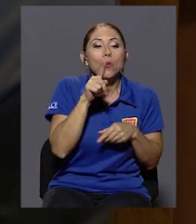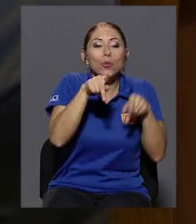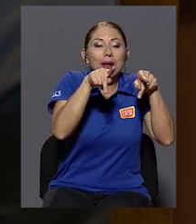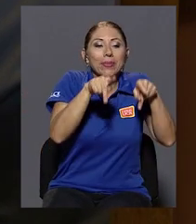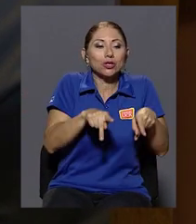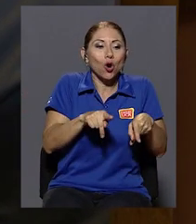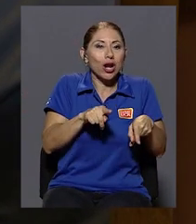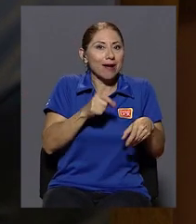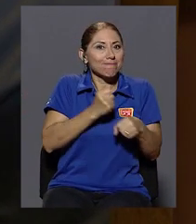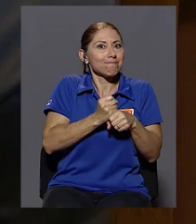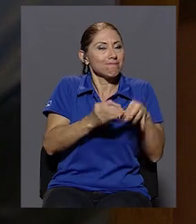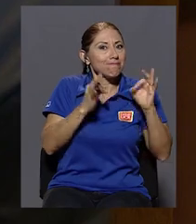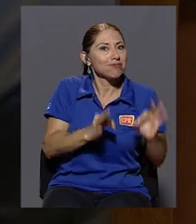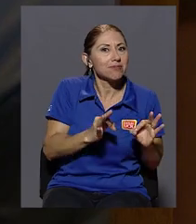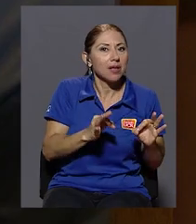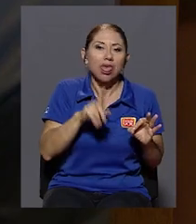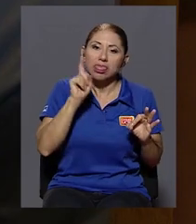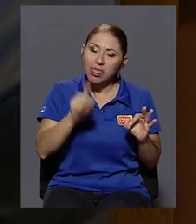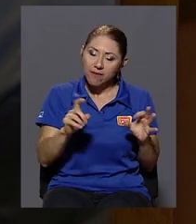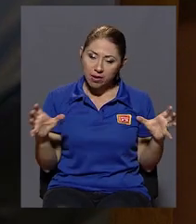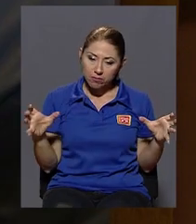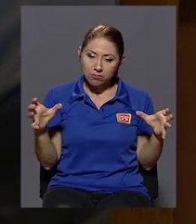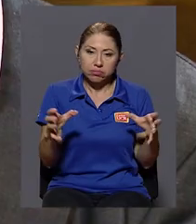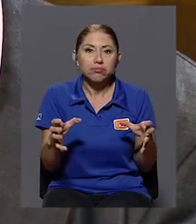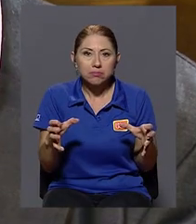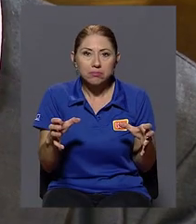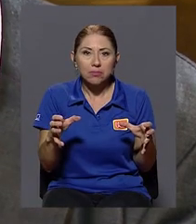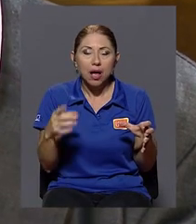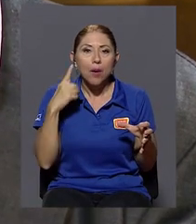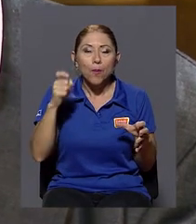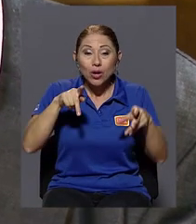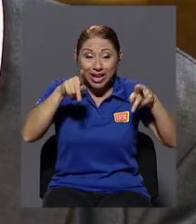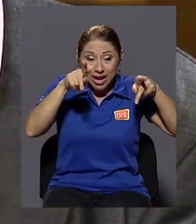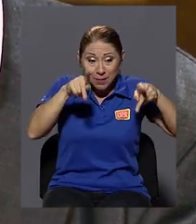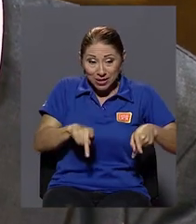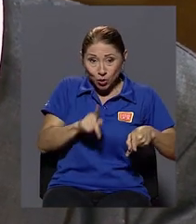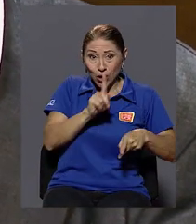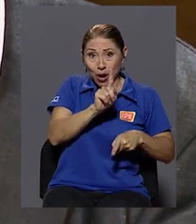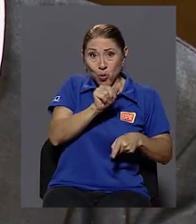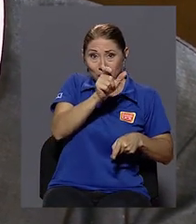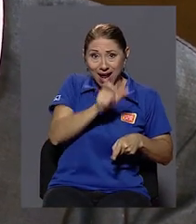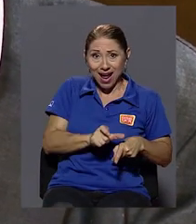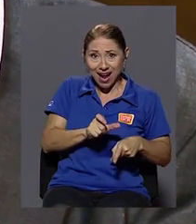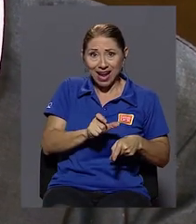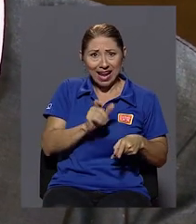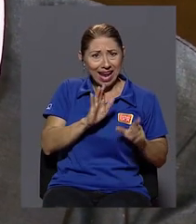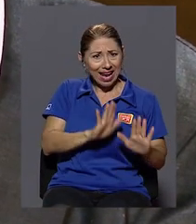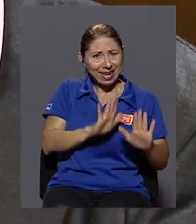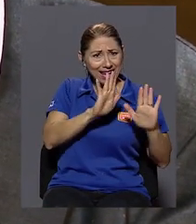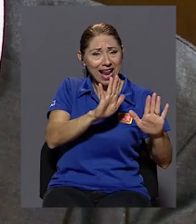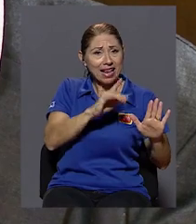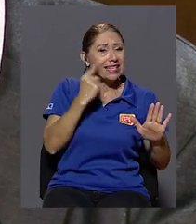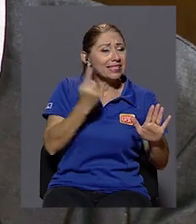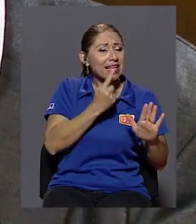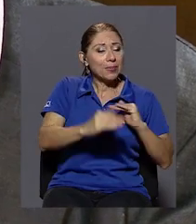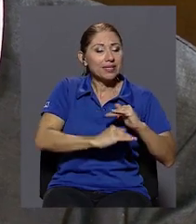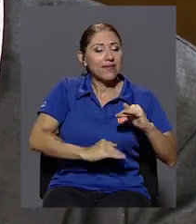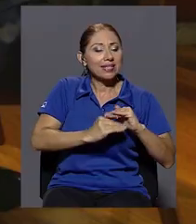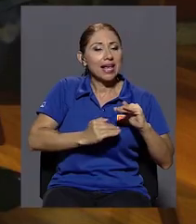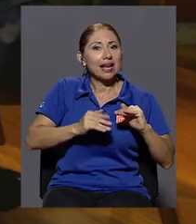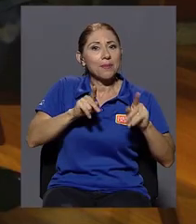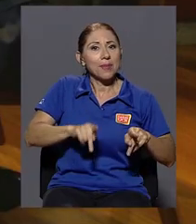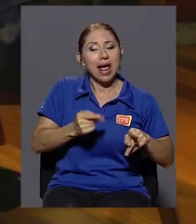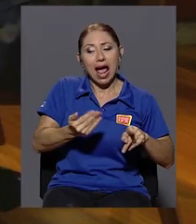¿no? Porque una persona genial siempre se va a basar en antecesores o en